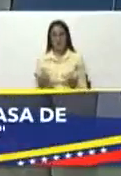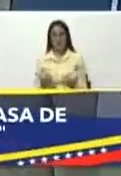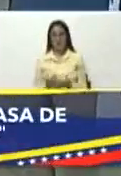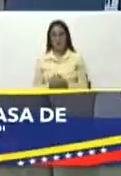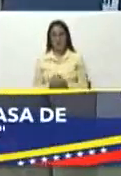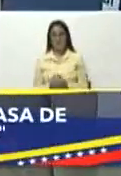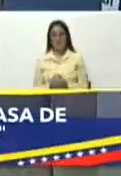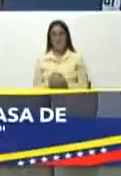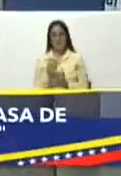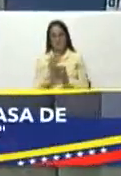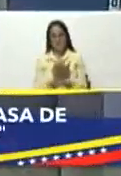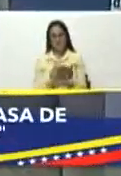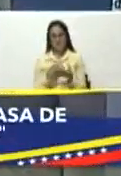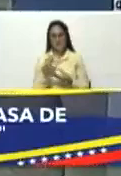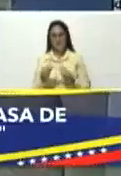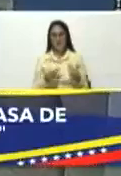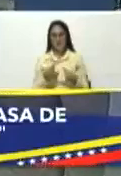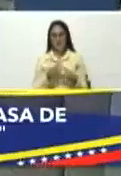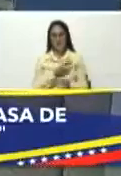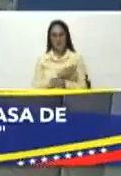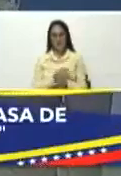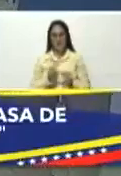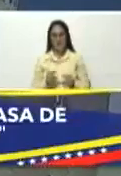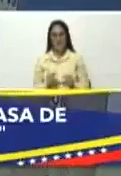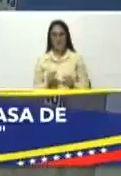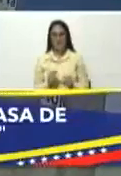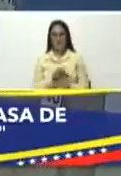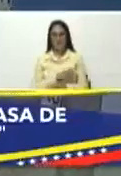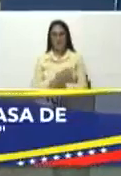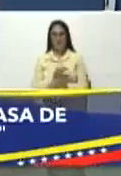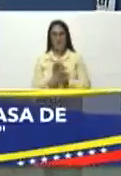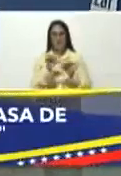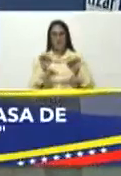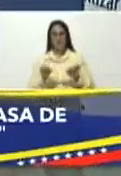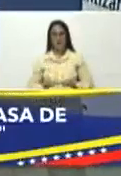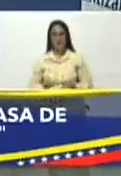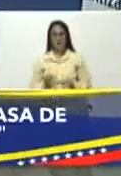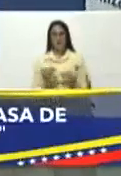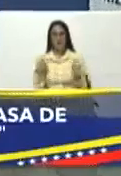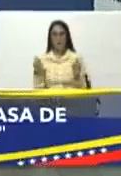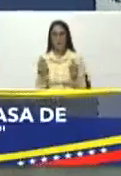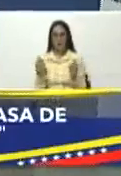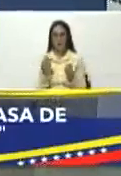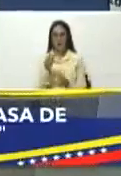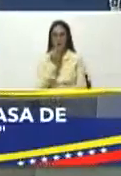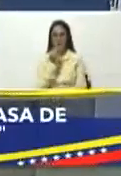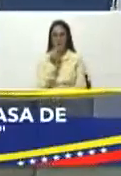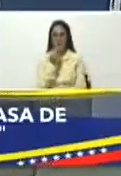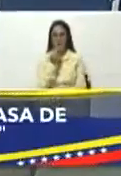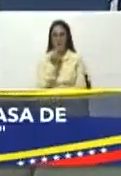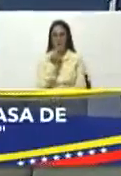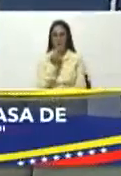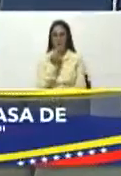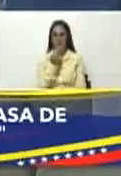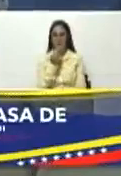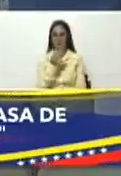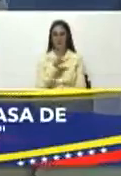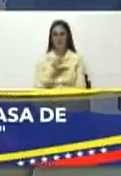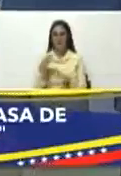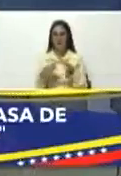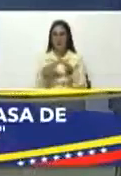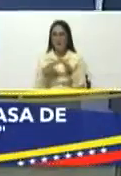dar un parte de cómo ha ido fortaleciéndose ese poderoso sistema popular de alimentación sobre la base de las